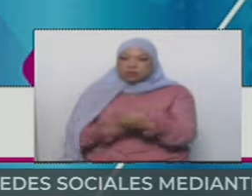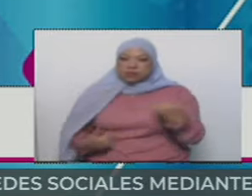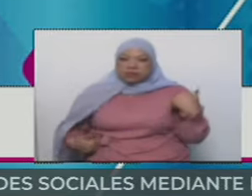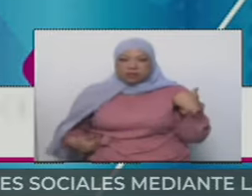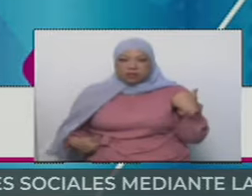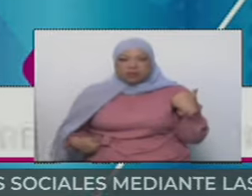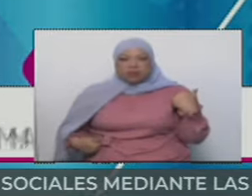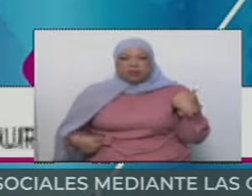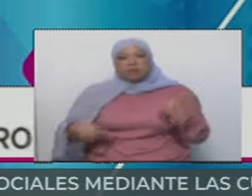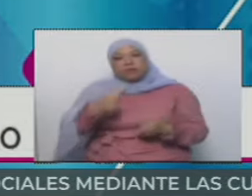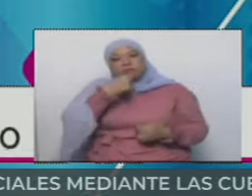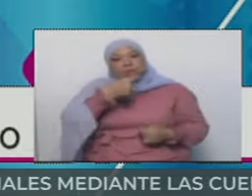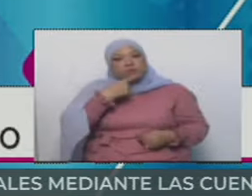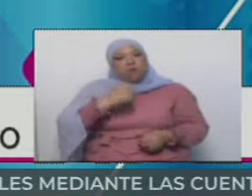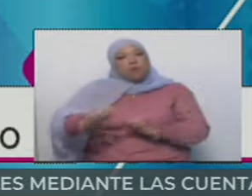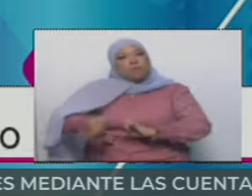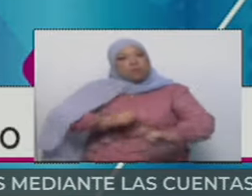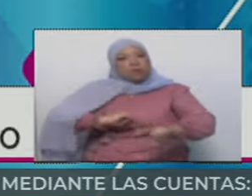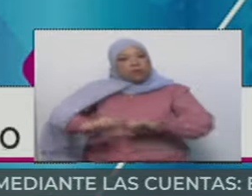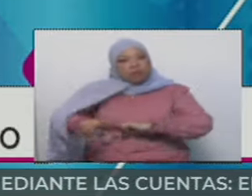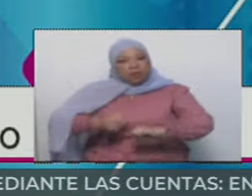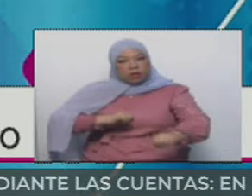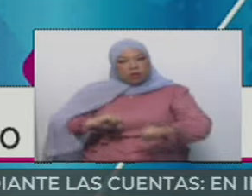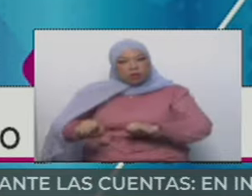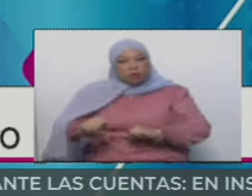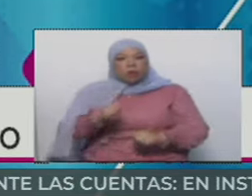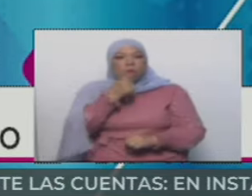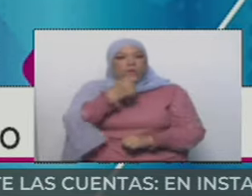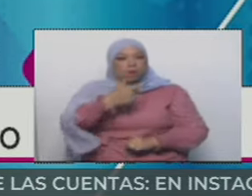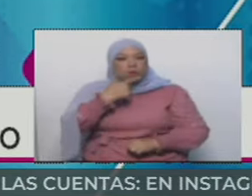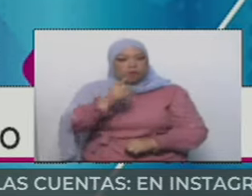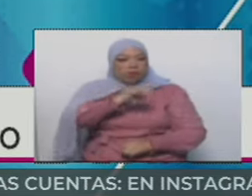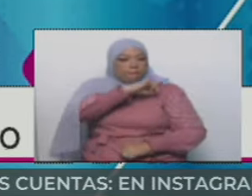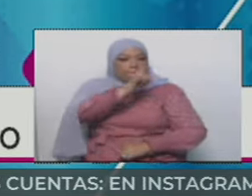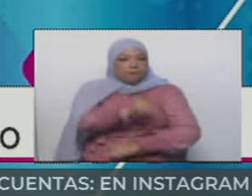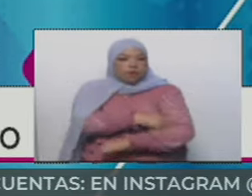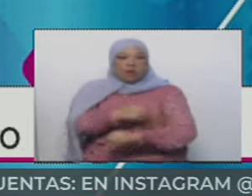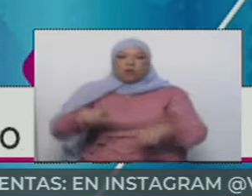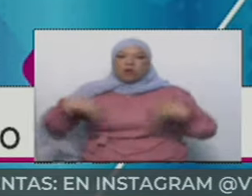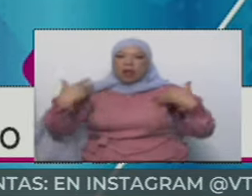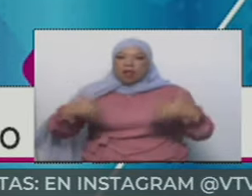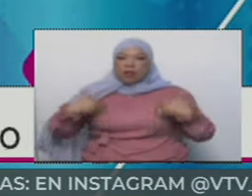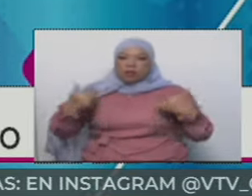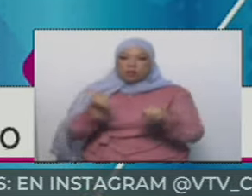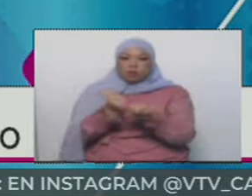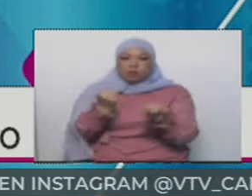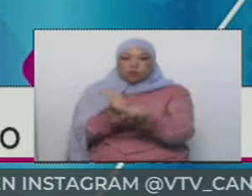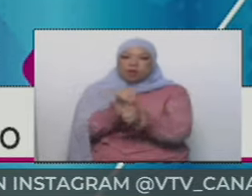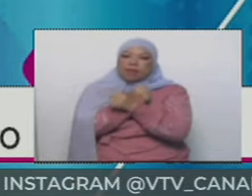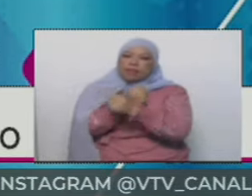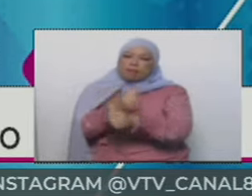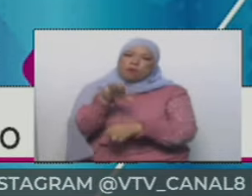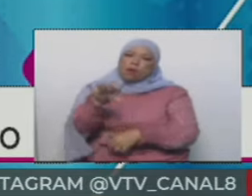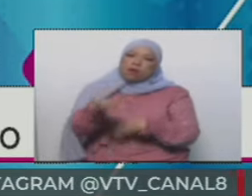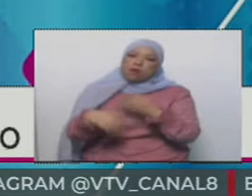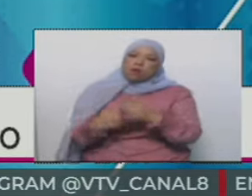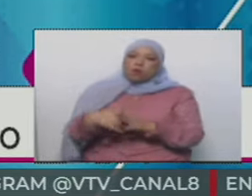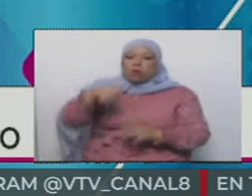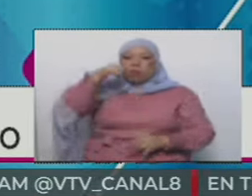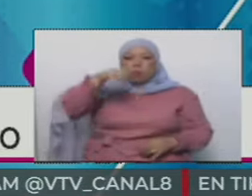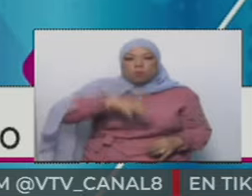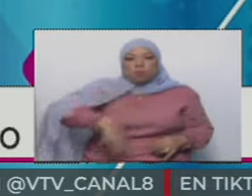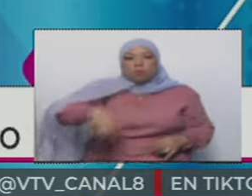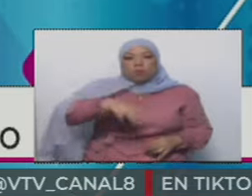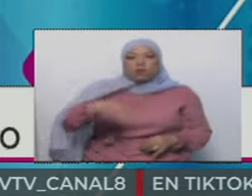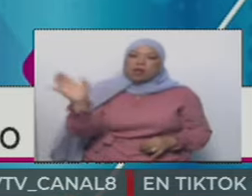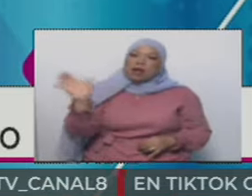de estas inmensas movilizaciones, de este inmenso poder de alegría, de amor por la patria que nuestro pueblo manifiesta en